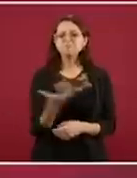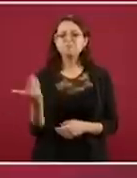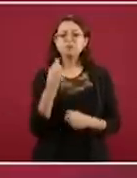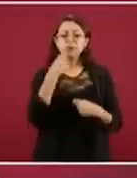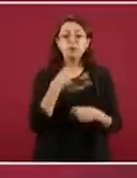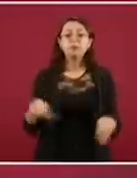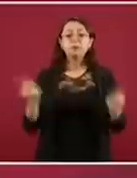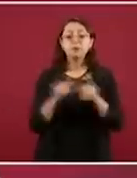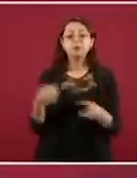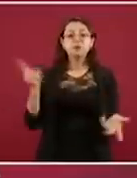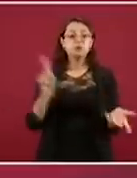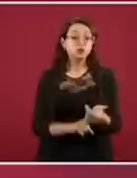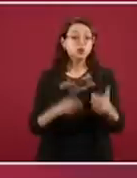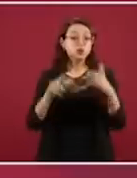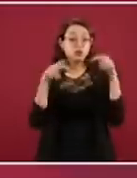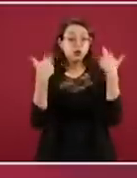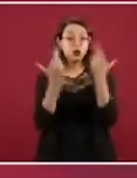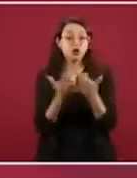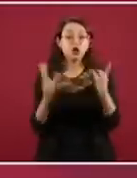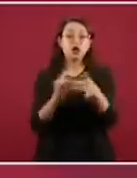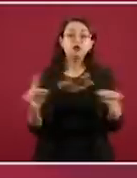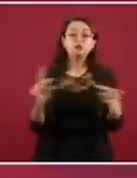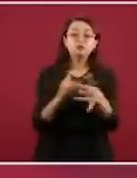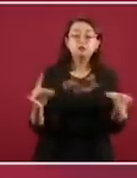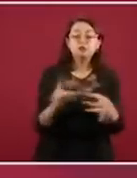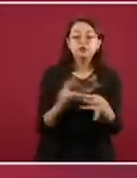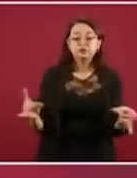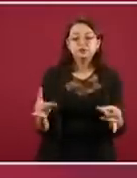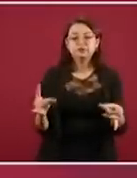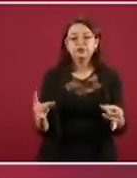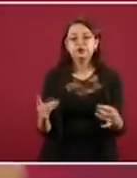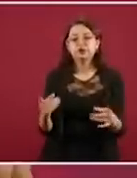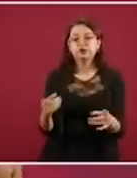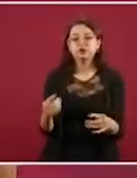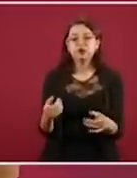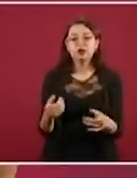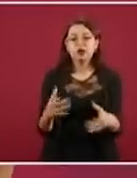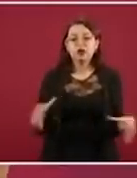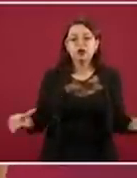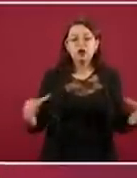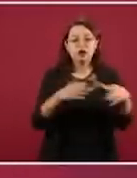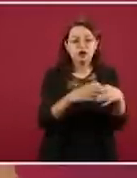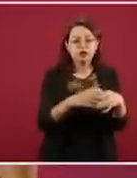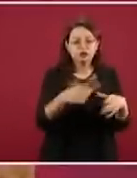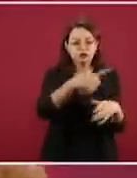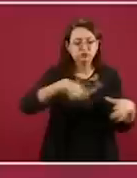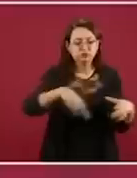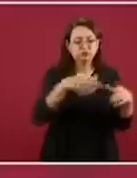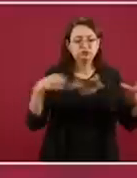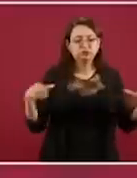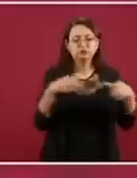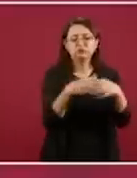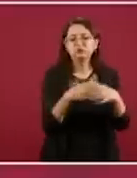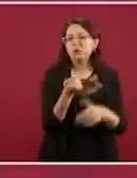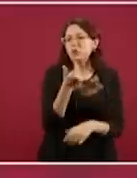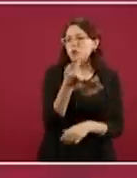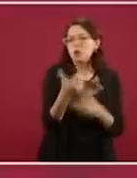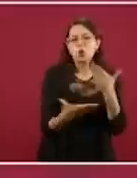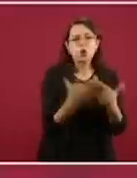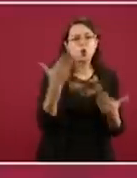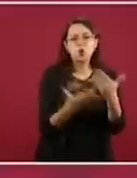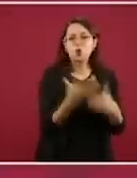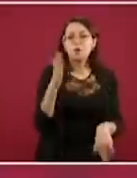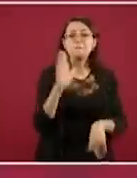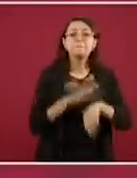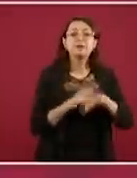reunión también explicábamos cómo esta parte es una parte pequeña. Es mucha gente, pero es una parte pequeña. Lo